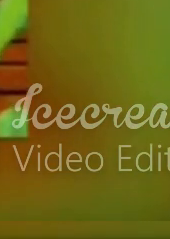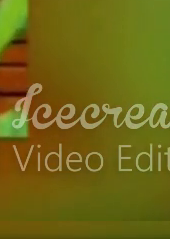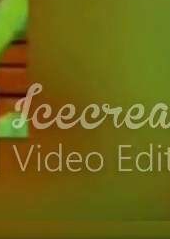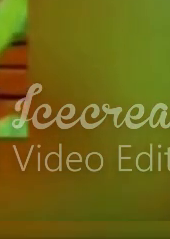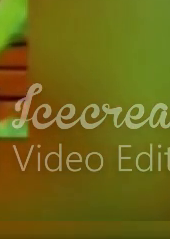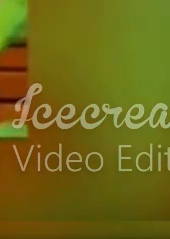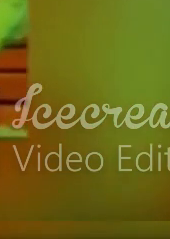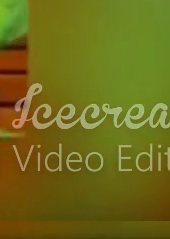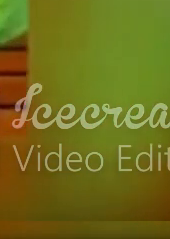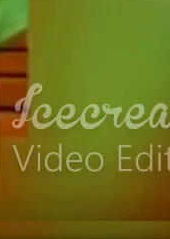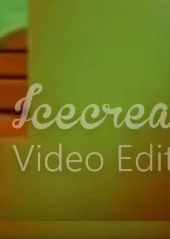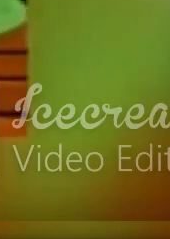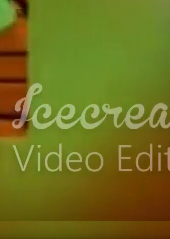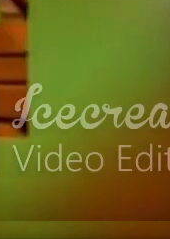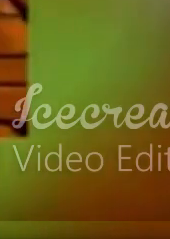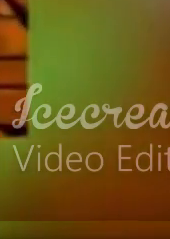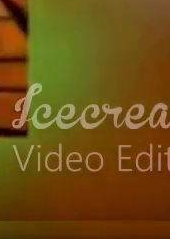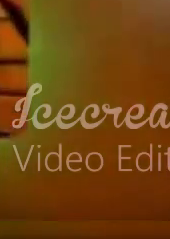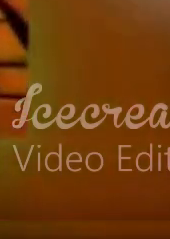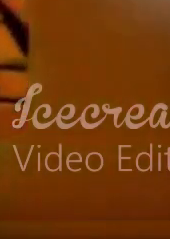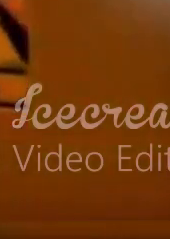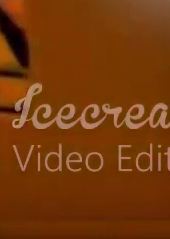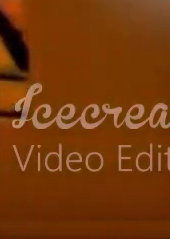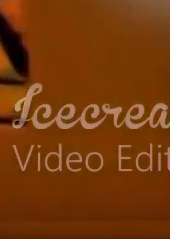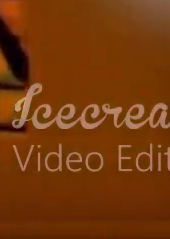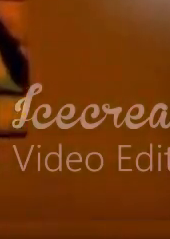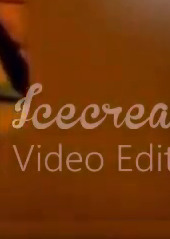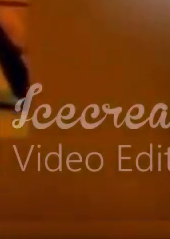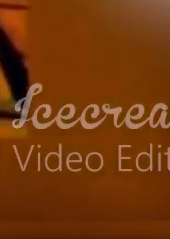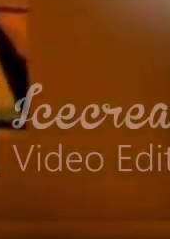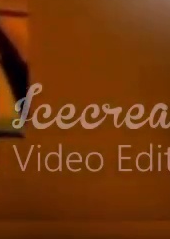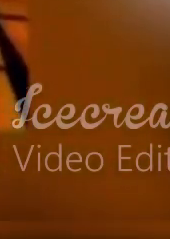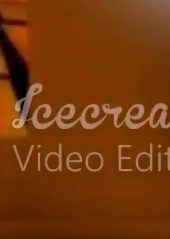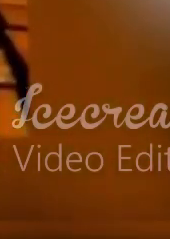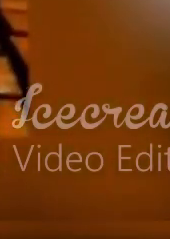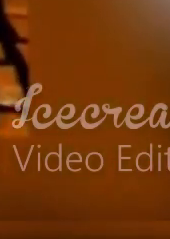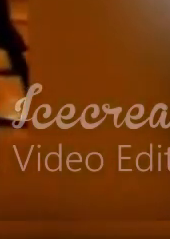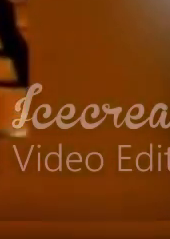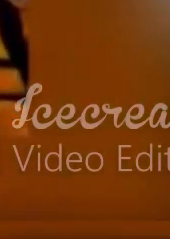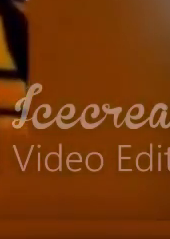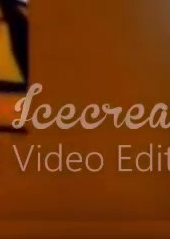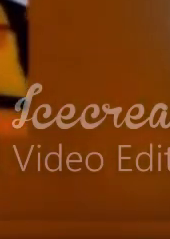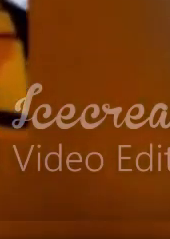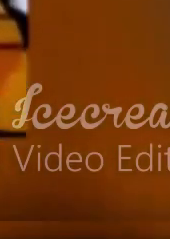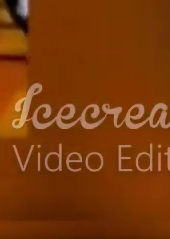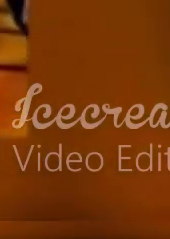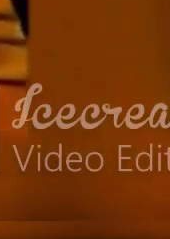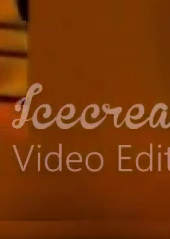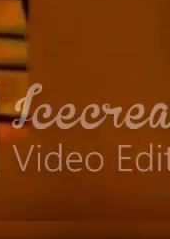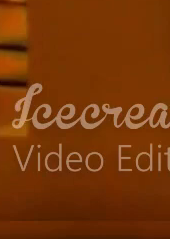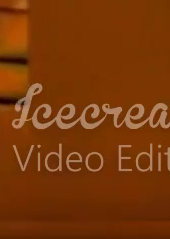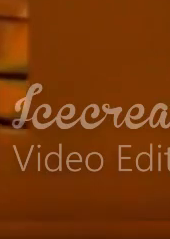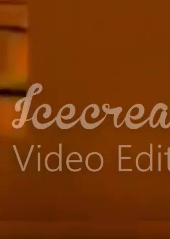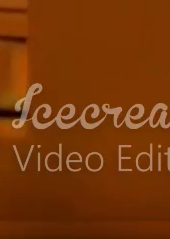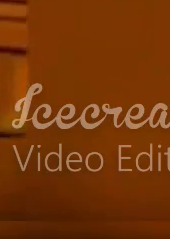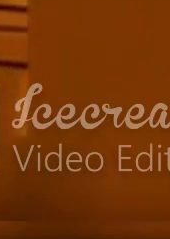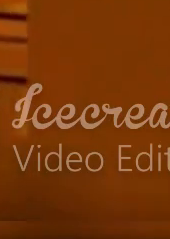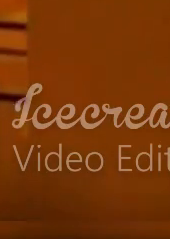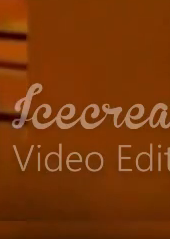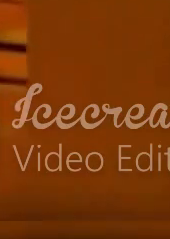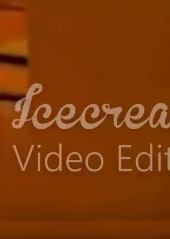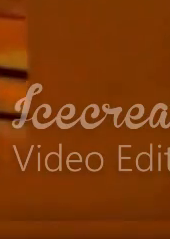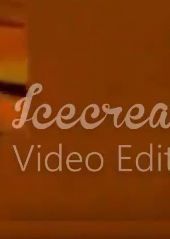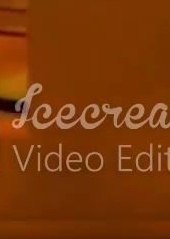pequeños pueblos hay chícharos, cebollas, jitomates, lechugas, pimientos, zanahorias, betabeles,